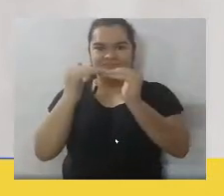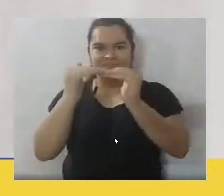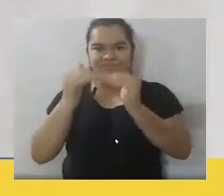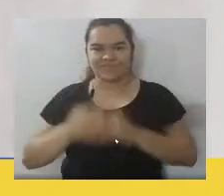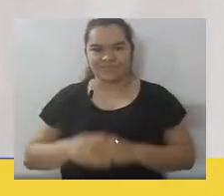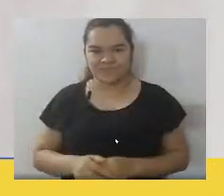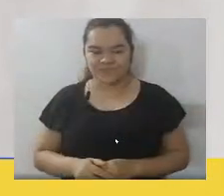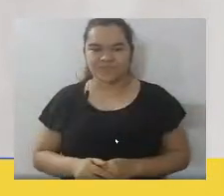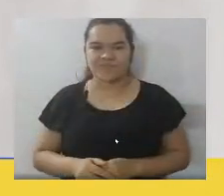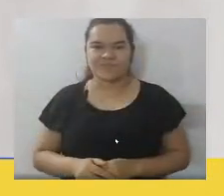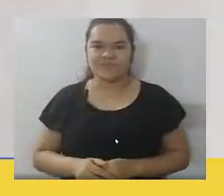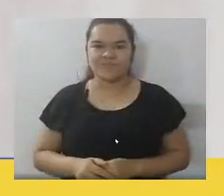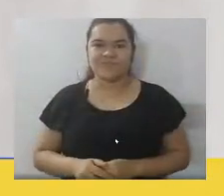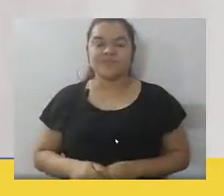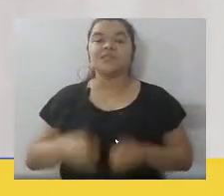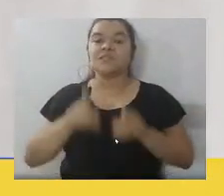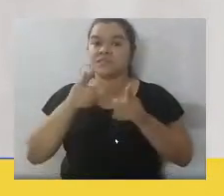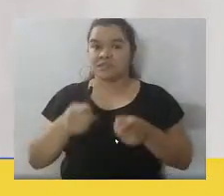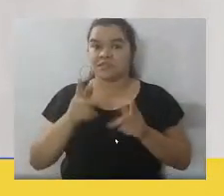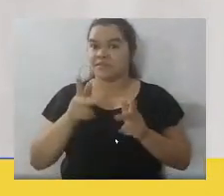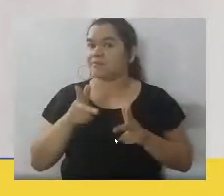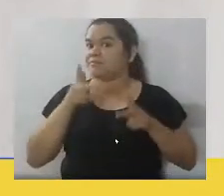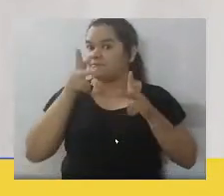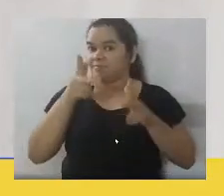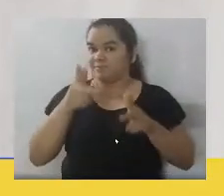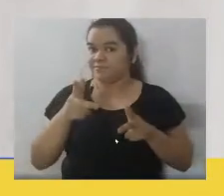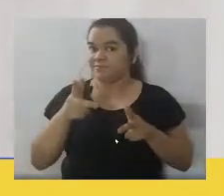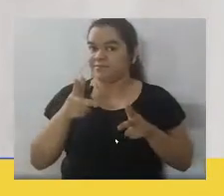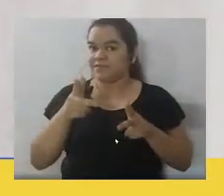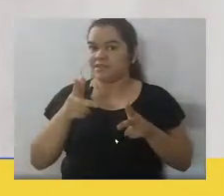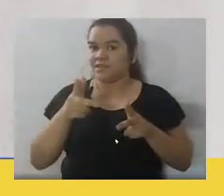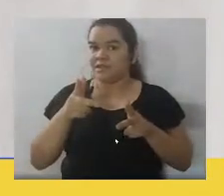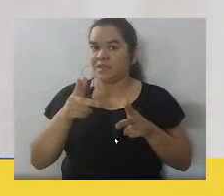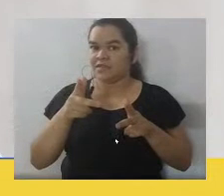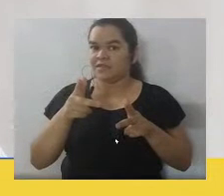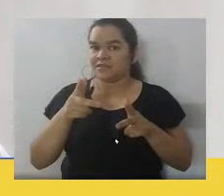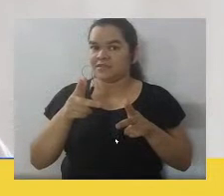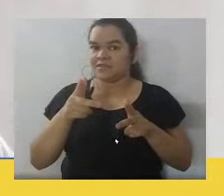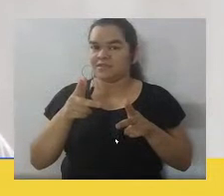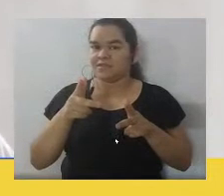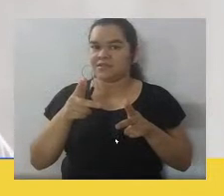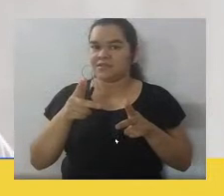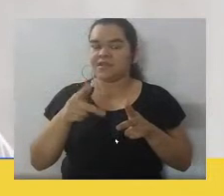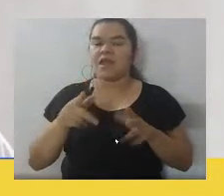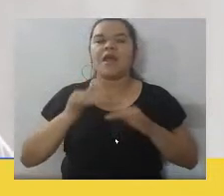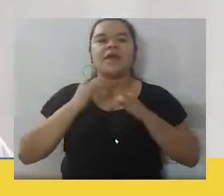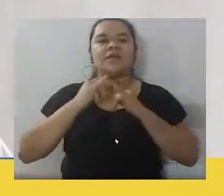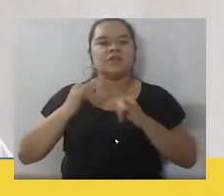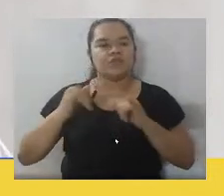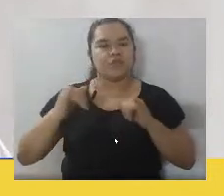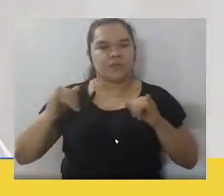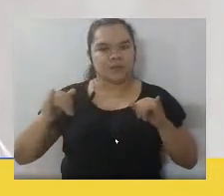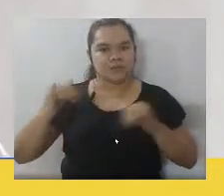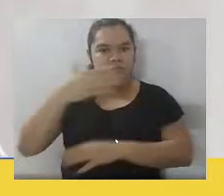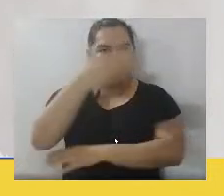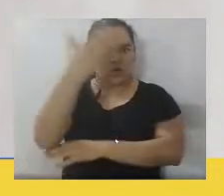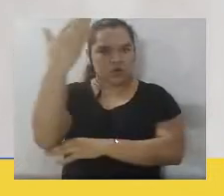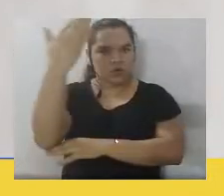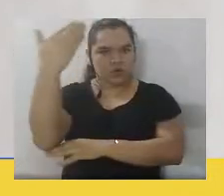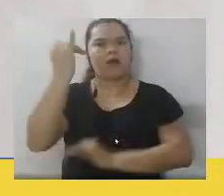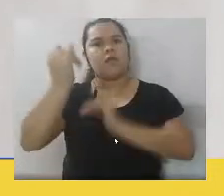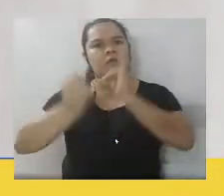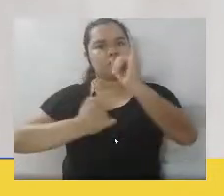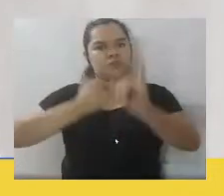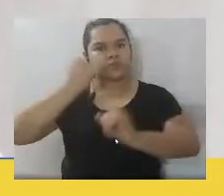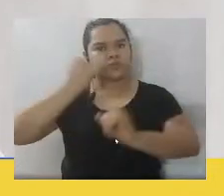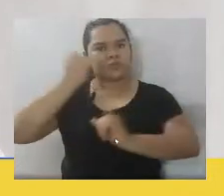que posteriormente a esta información que vamos a acercarles de cada una de